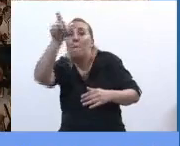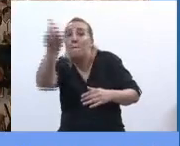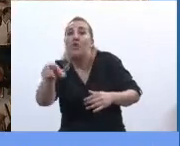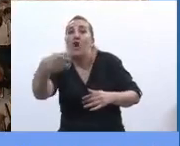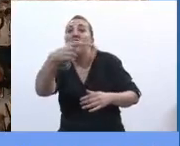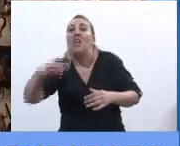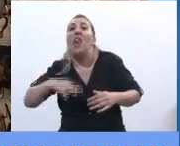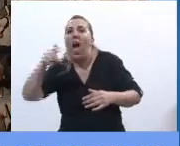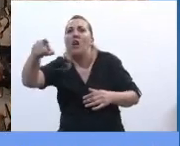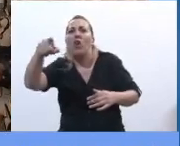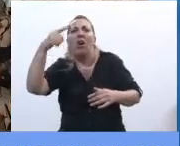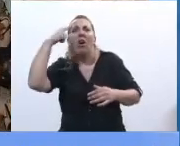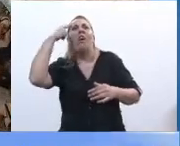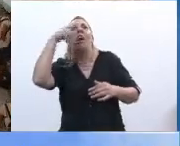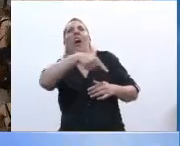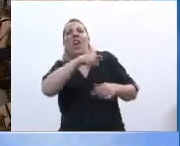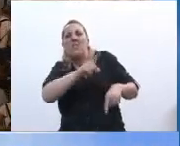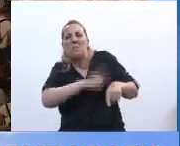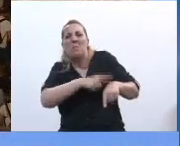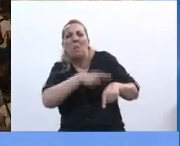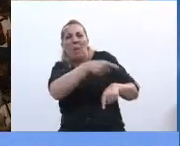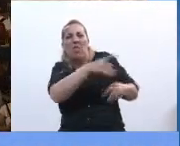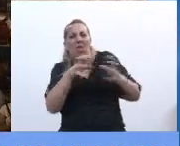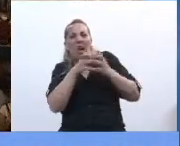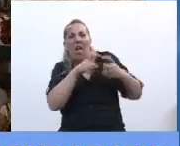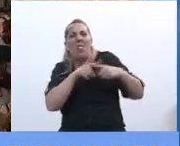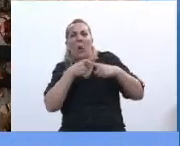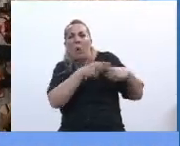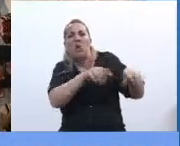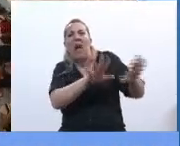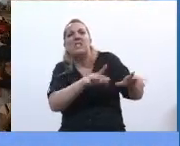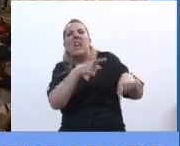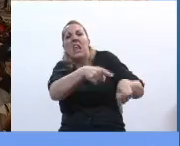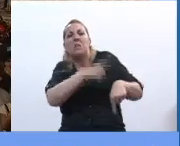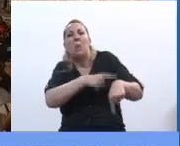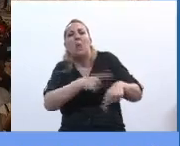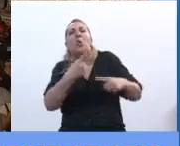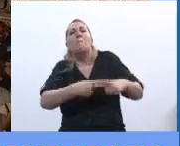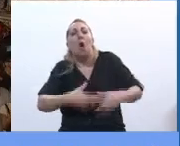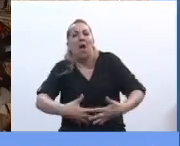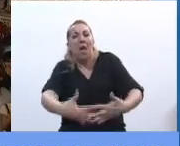discutían en ese senado en aquel momento por la interrupción del embarazo